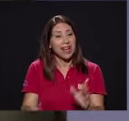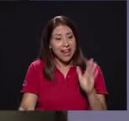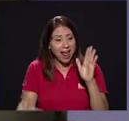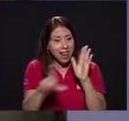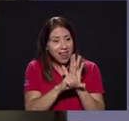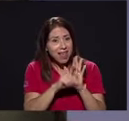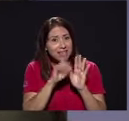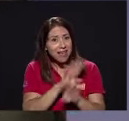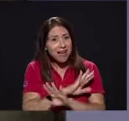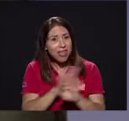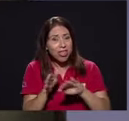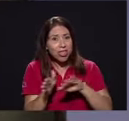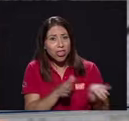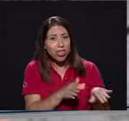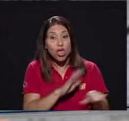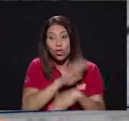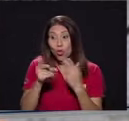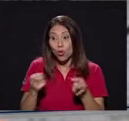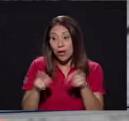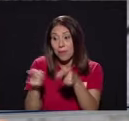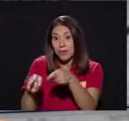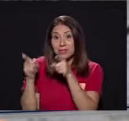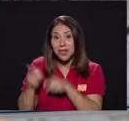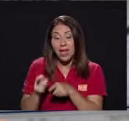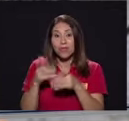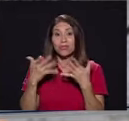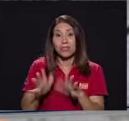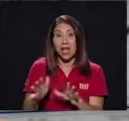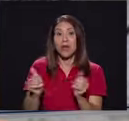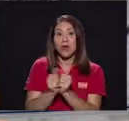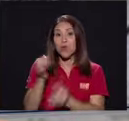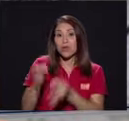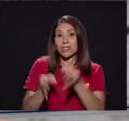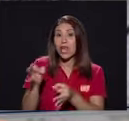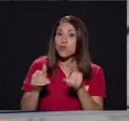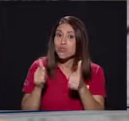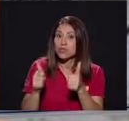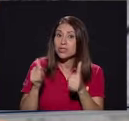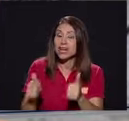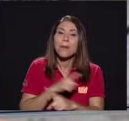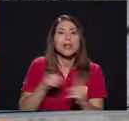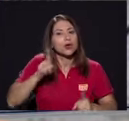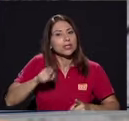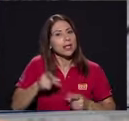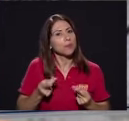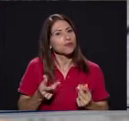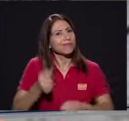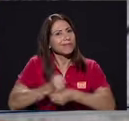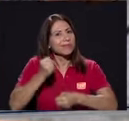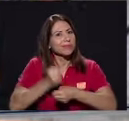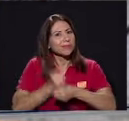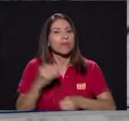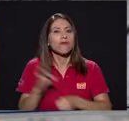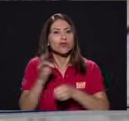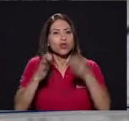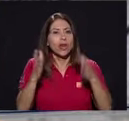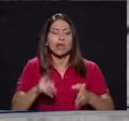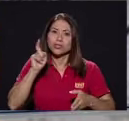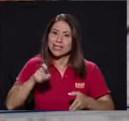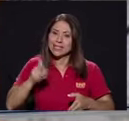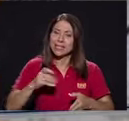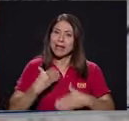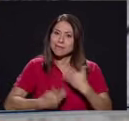allana todo eso. La jurisprudencia de la sala es muy rica, es muy clara, pero necesitamos operatividad y los funcionarios y funcionarias requieren esa claridad, como bien